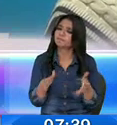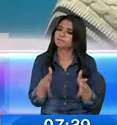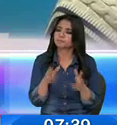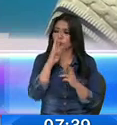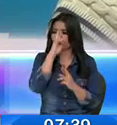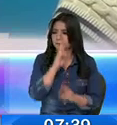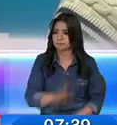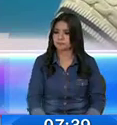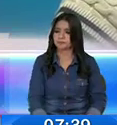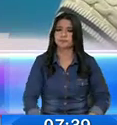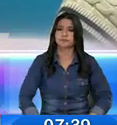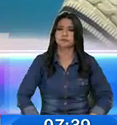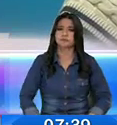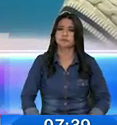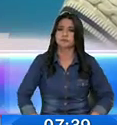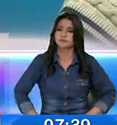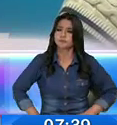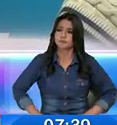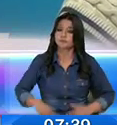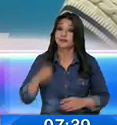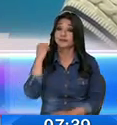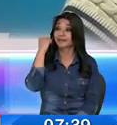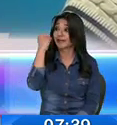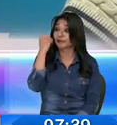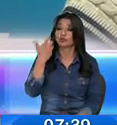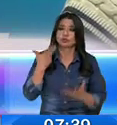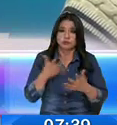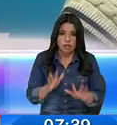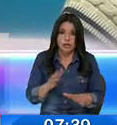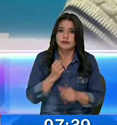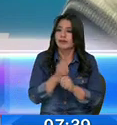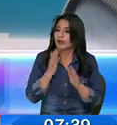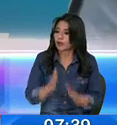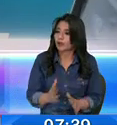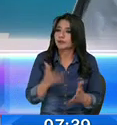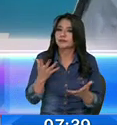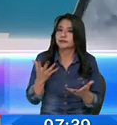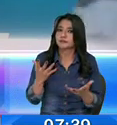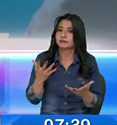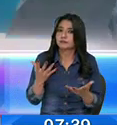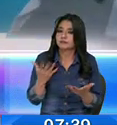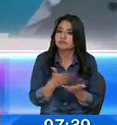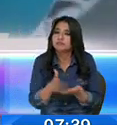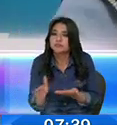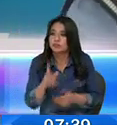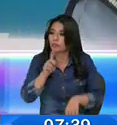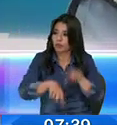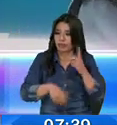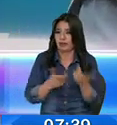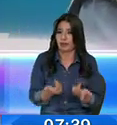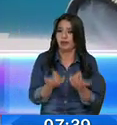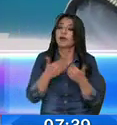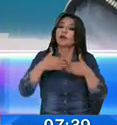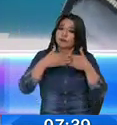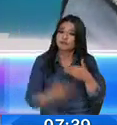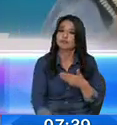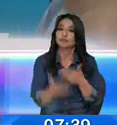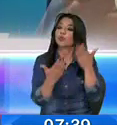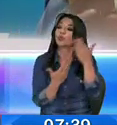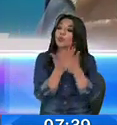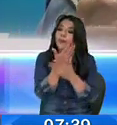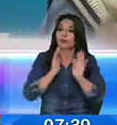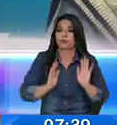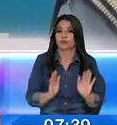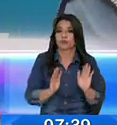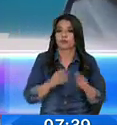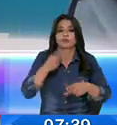no se pueden quitar derechos adquiridos de los trabajadores sino pensar de aquí en adelante una nueva modalidad sociales que